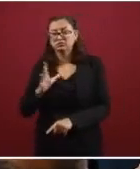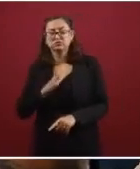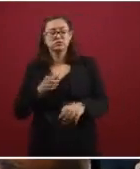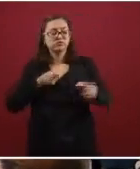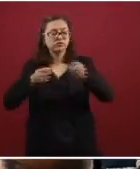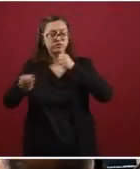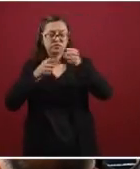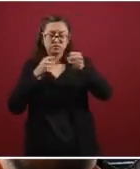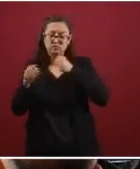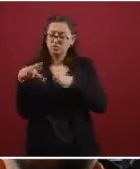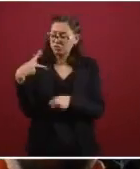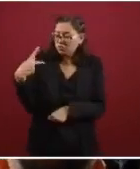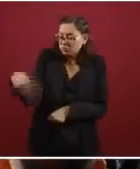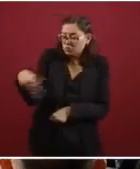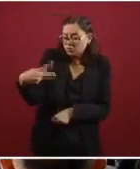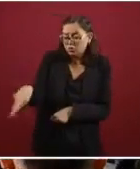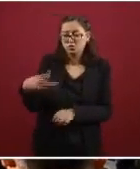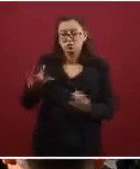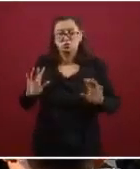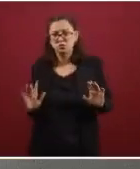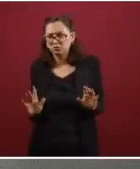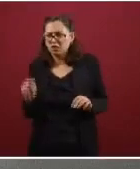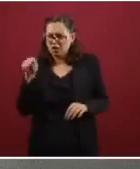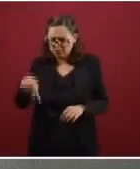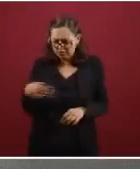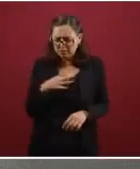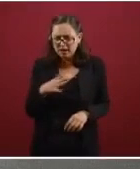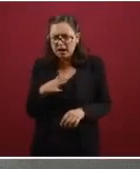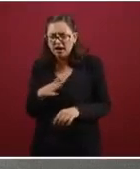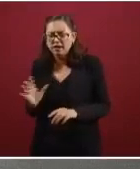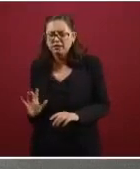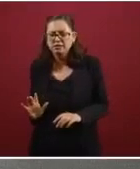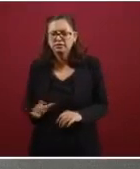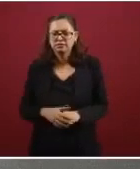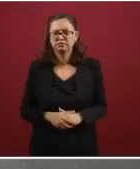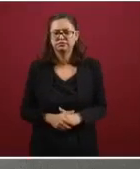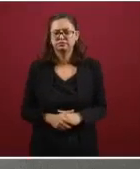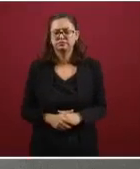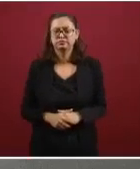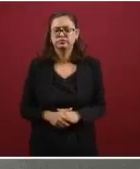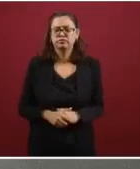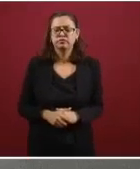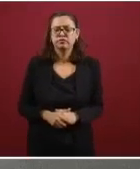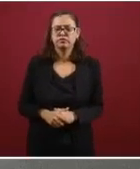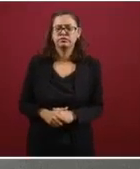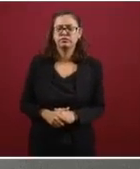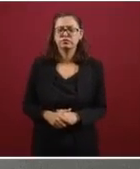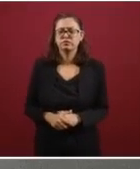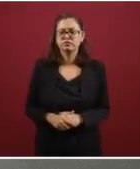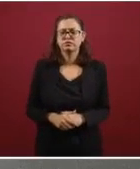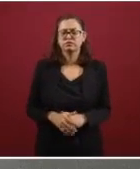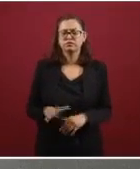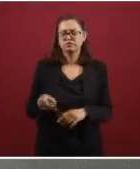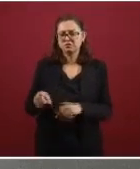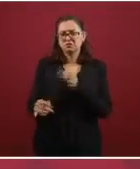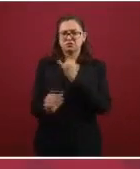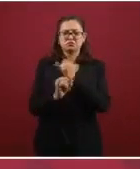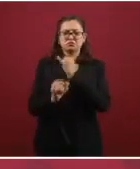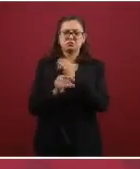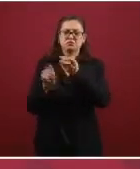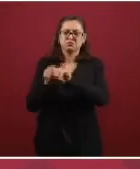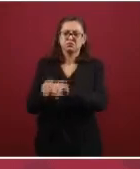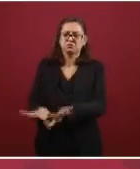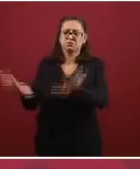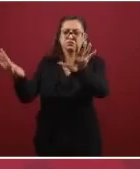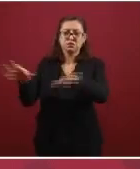tiene su medio, porque informa por internet.